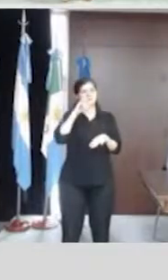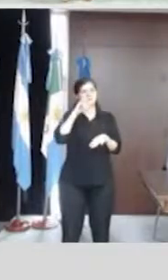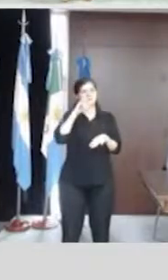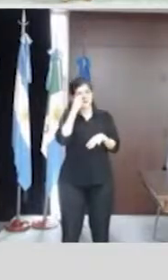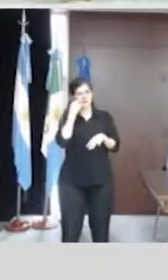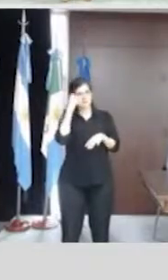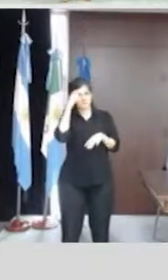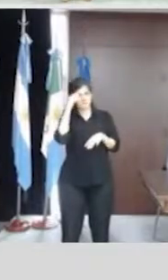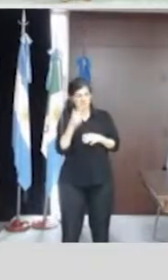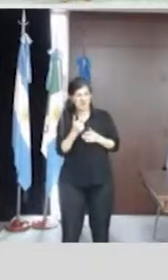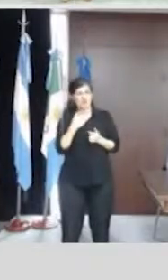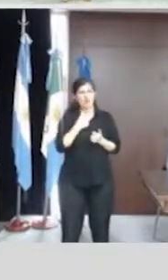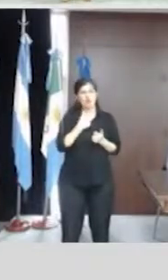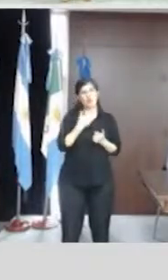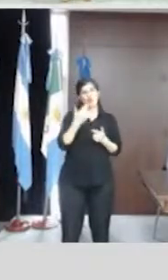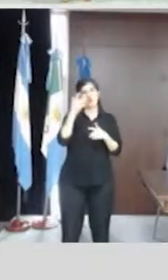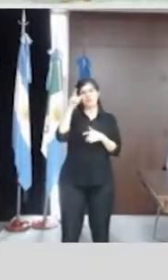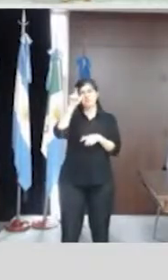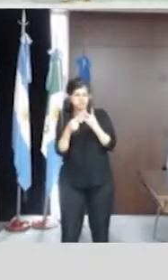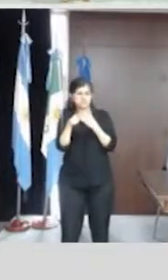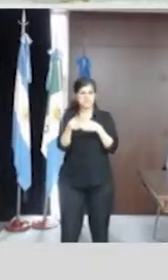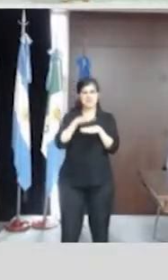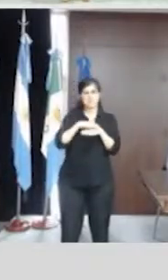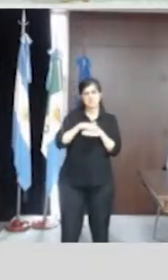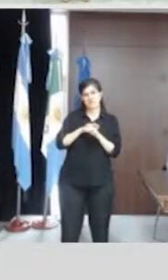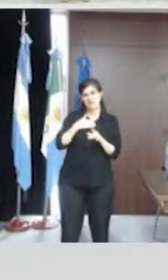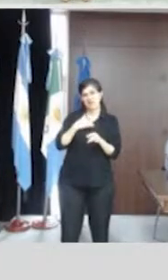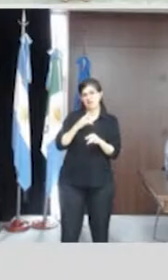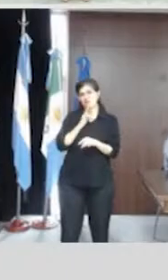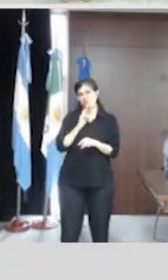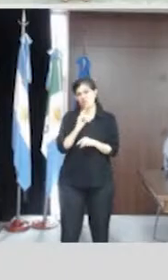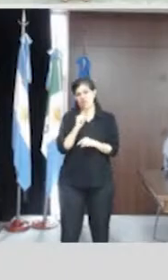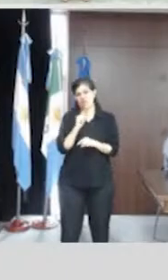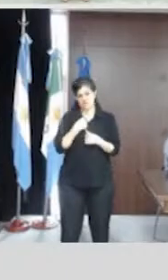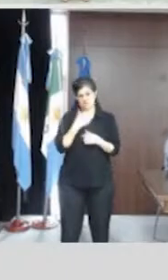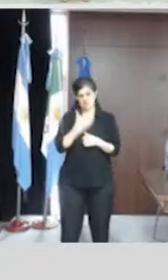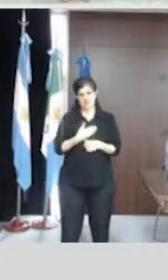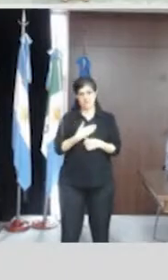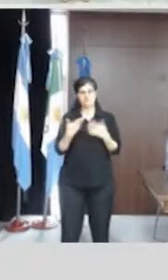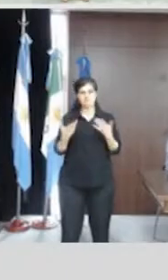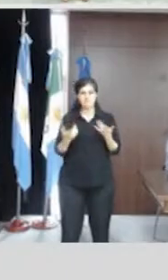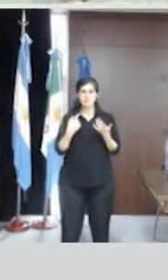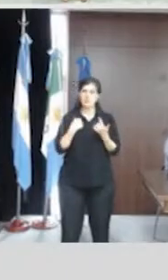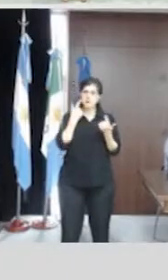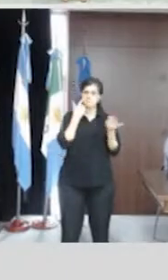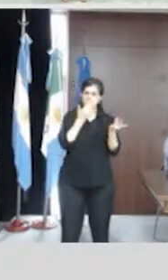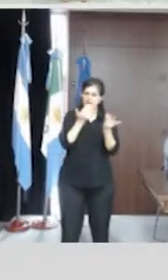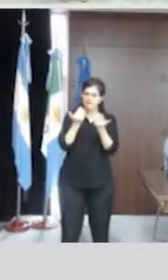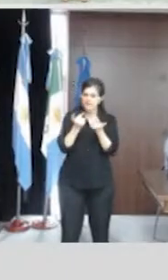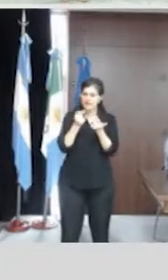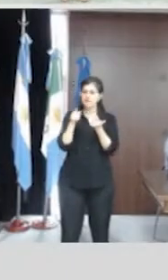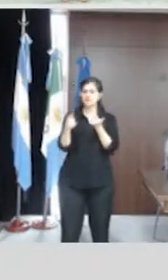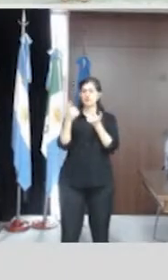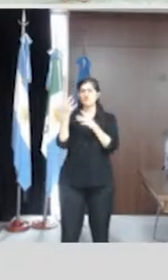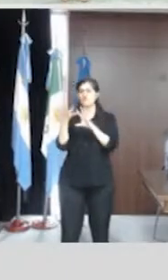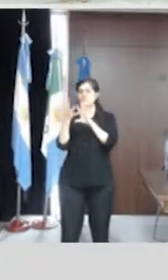Entonces, tampoco le vamos a decir, ay, eso no va a pasar. Bueno, hagamos las evaluaciones necesarias, veamos dónde estás parado y veamos qué